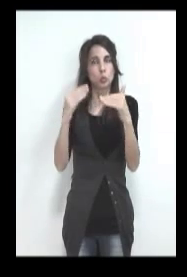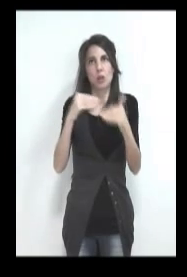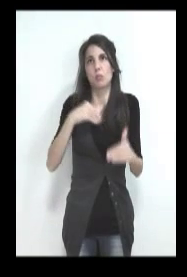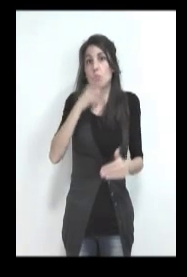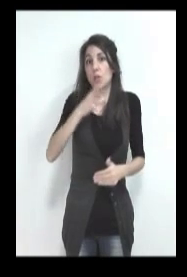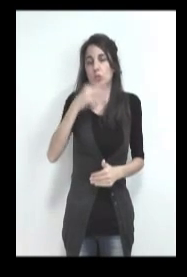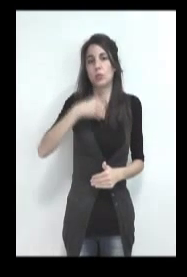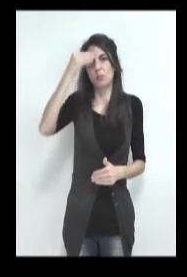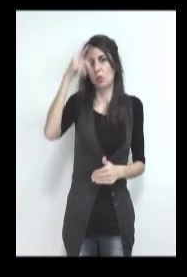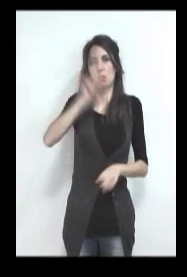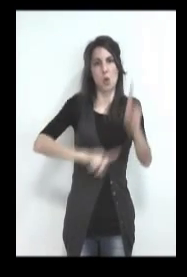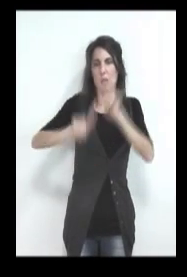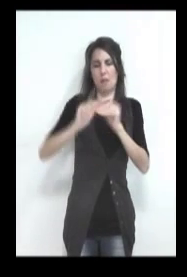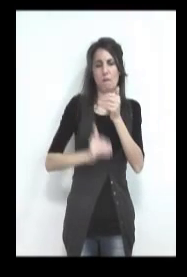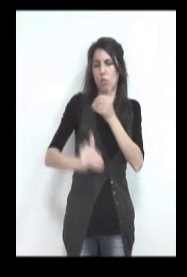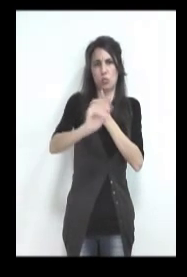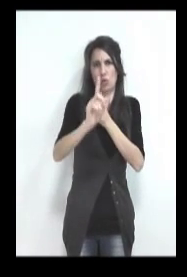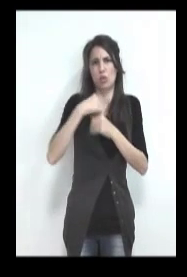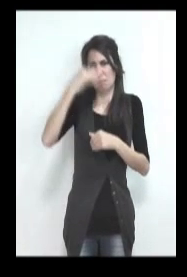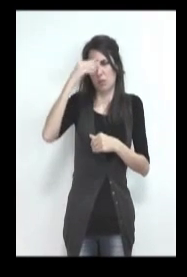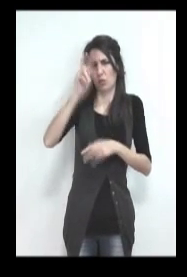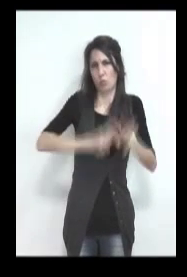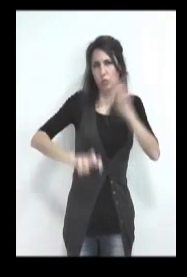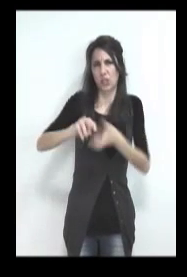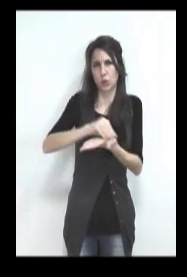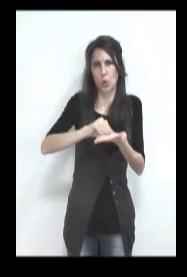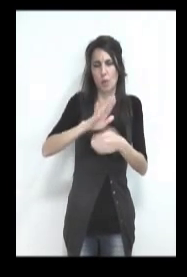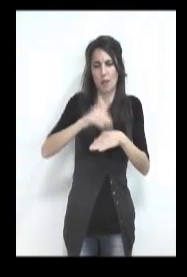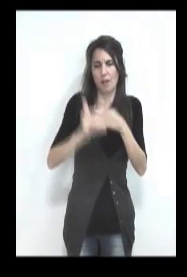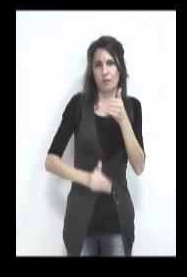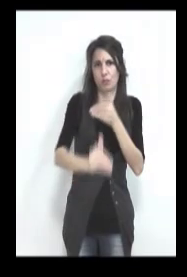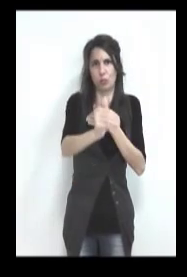haber problemas a posteriori, que se buscarán soluciones que sean